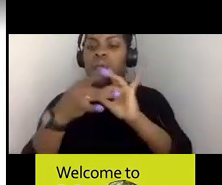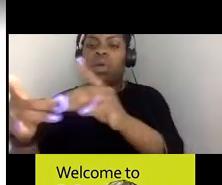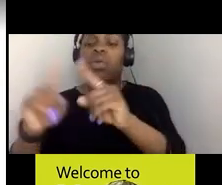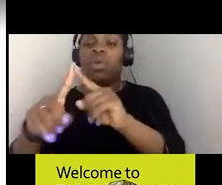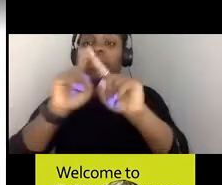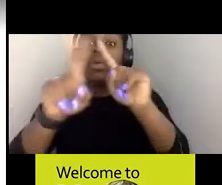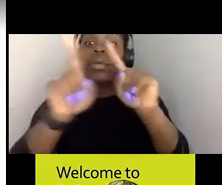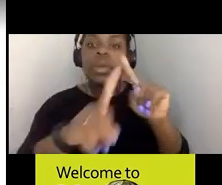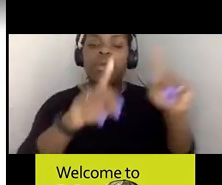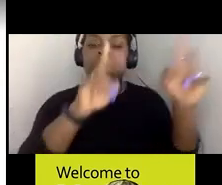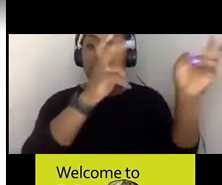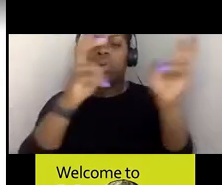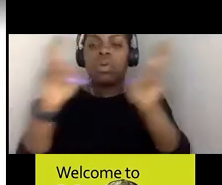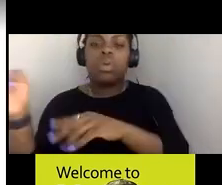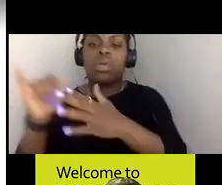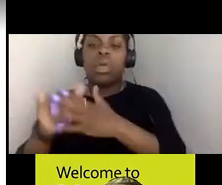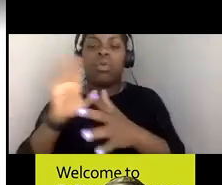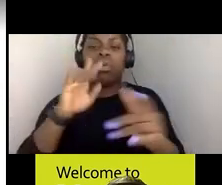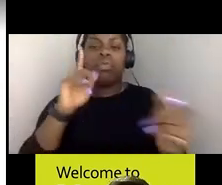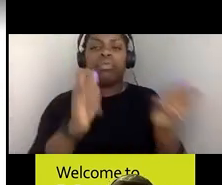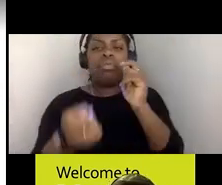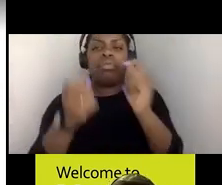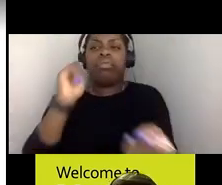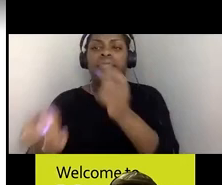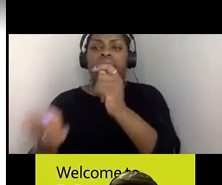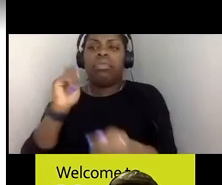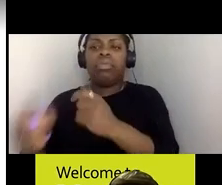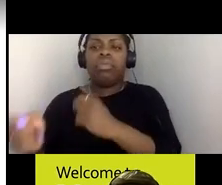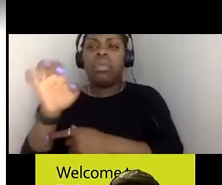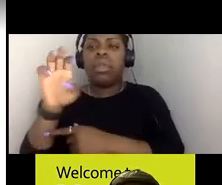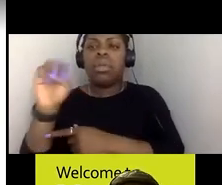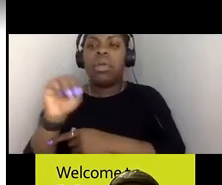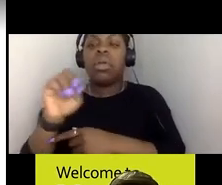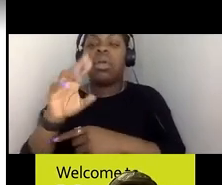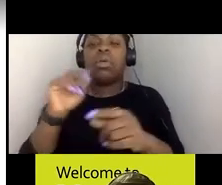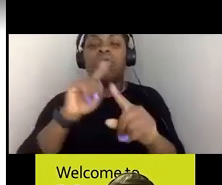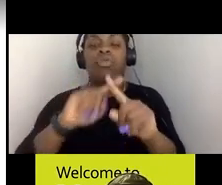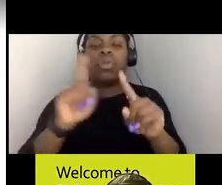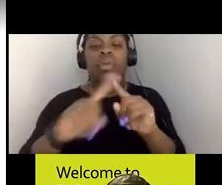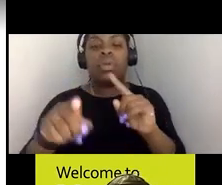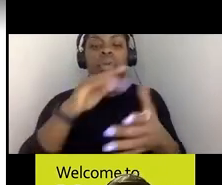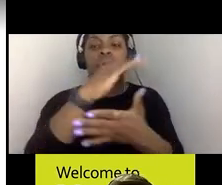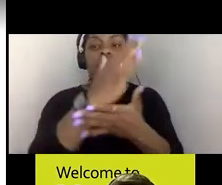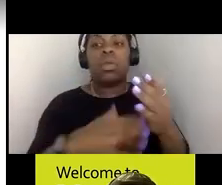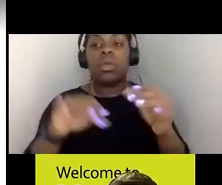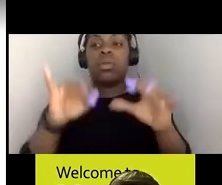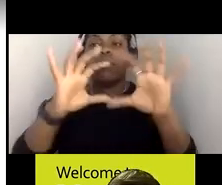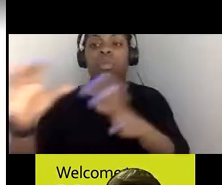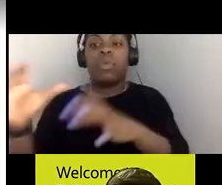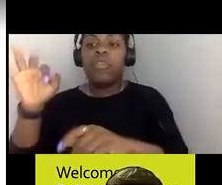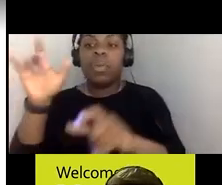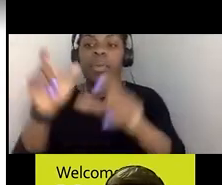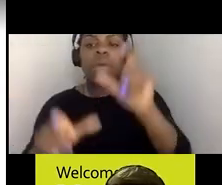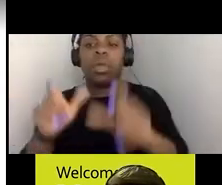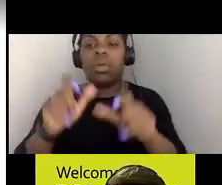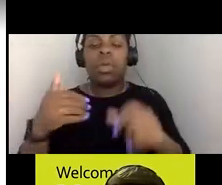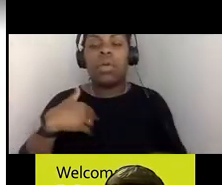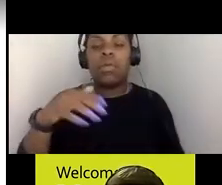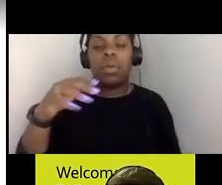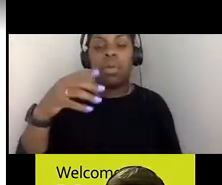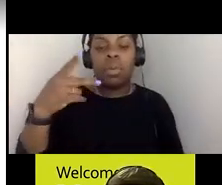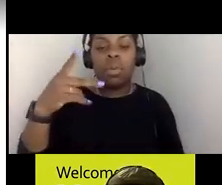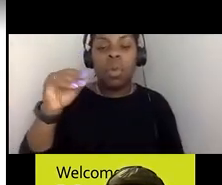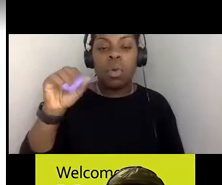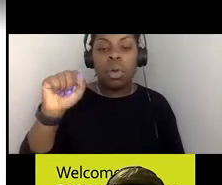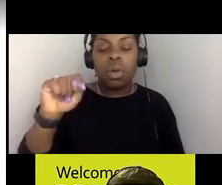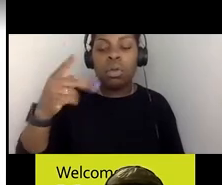que se relacionan a los diferentes problemas y los diferentes grupos de personas. Tenemos